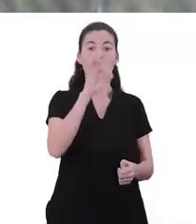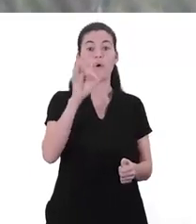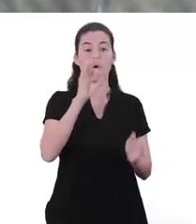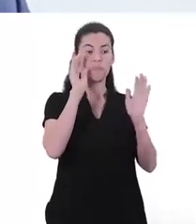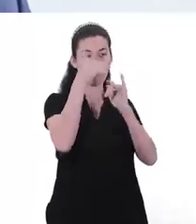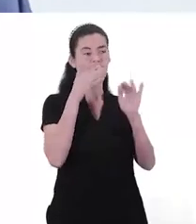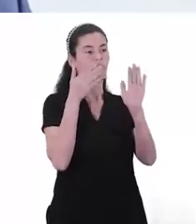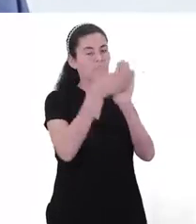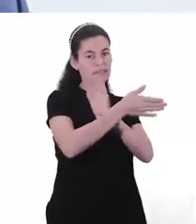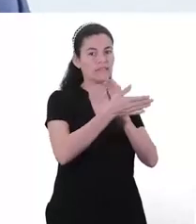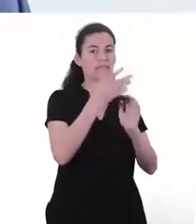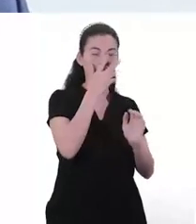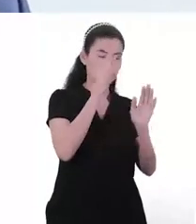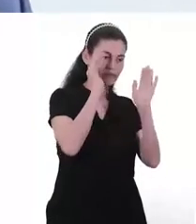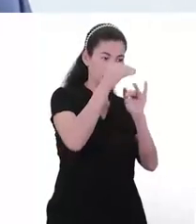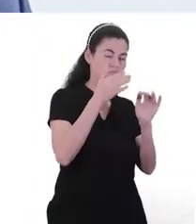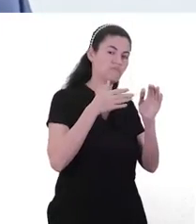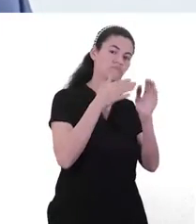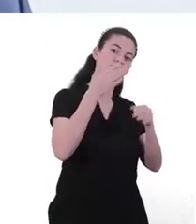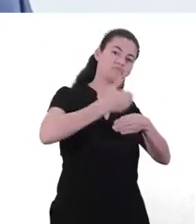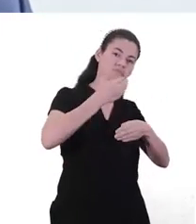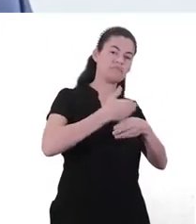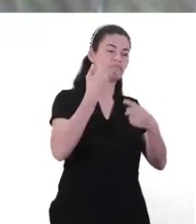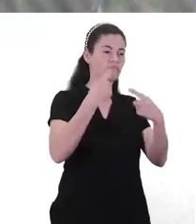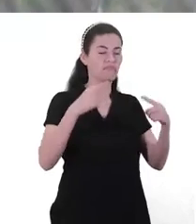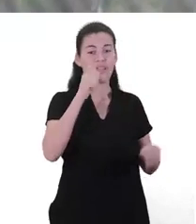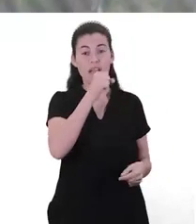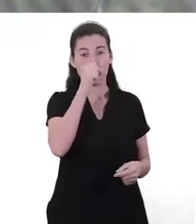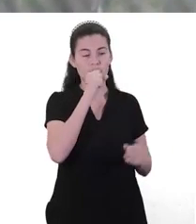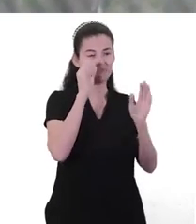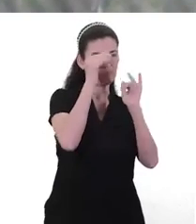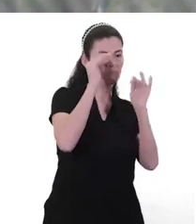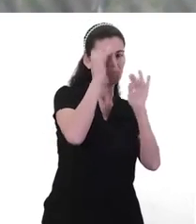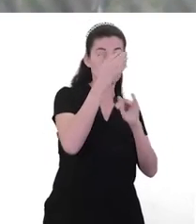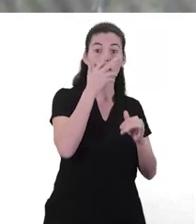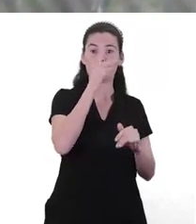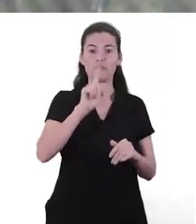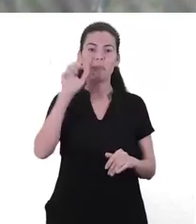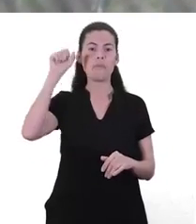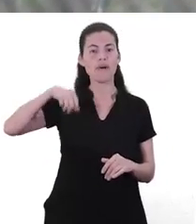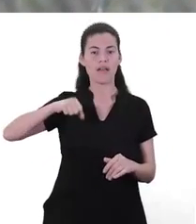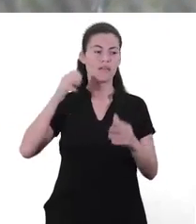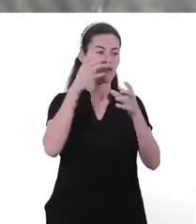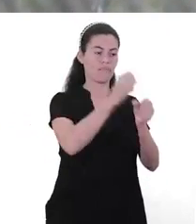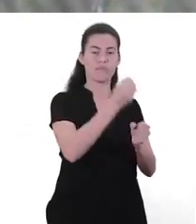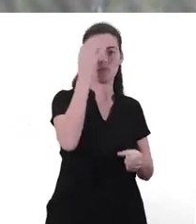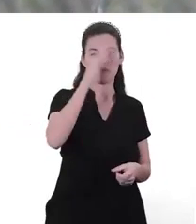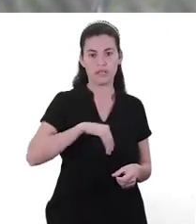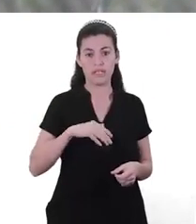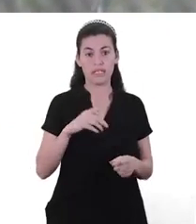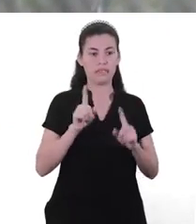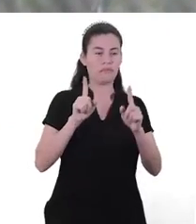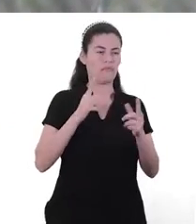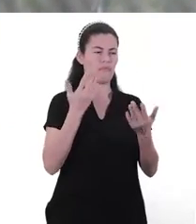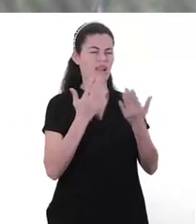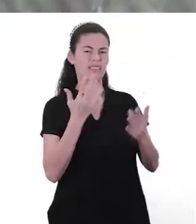escondidas. A escondidas. Claro, claro. Bailaban a escondidas, pintaban, cantaban a escondidas, porque no estaba como bien visto. Claro, estaba mal